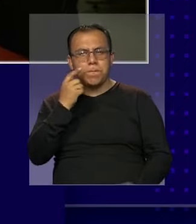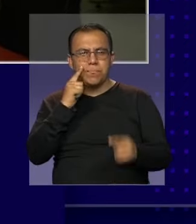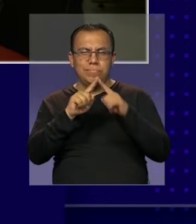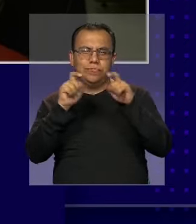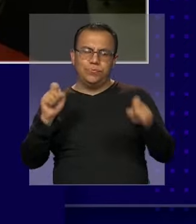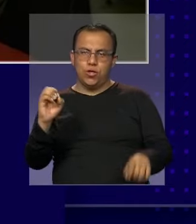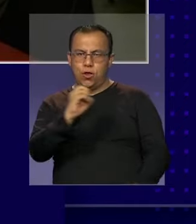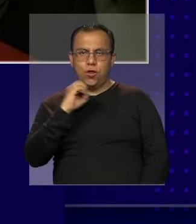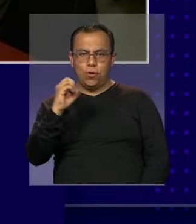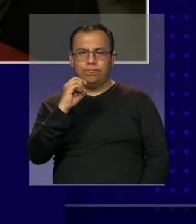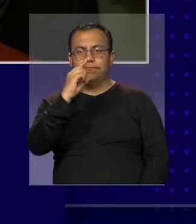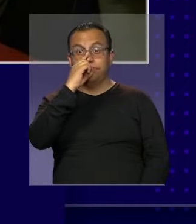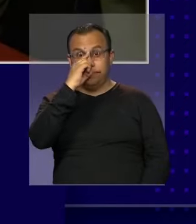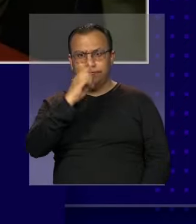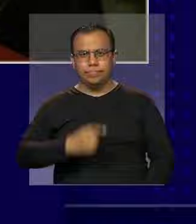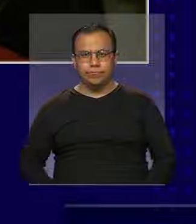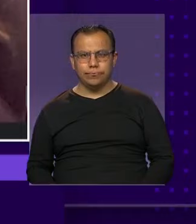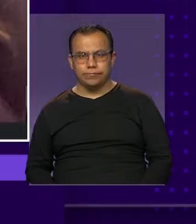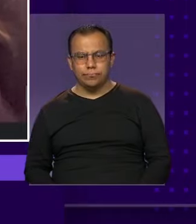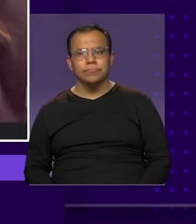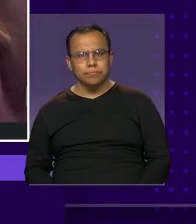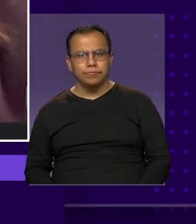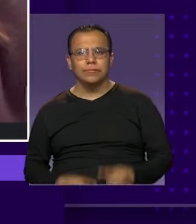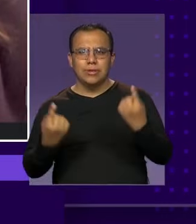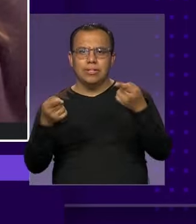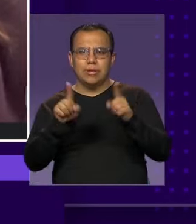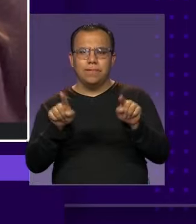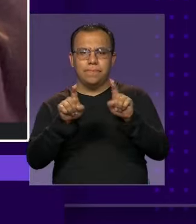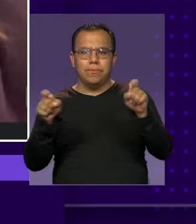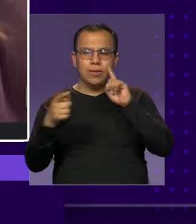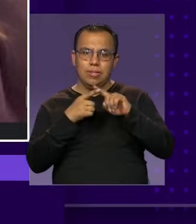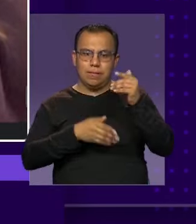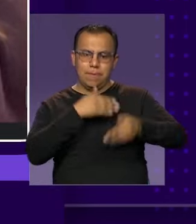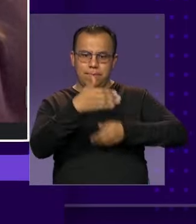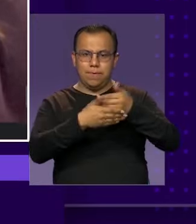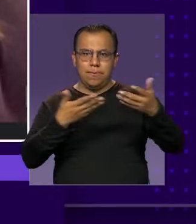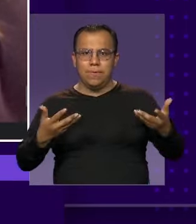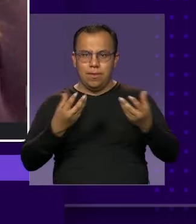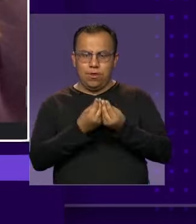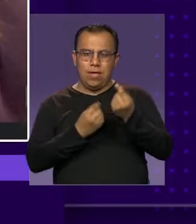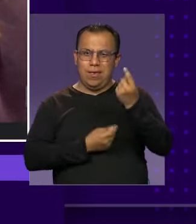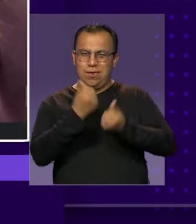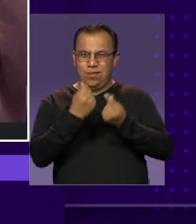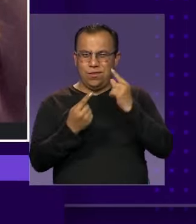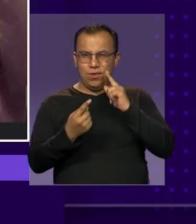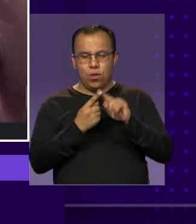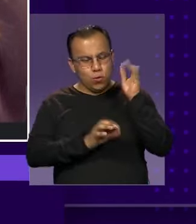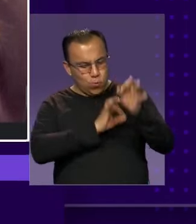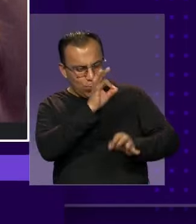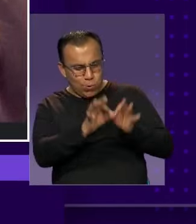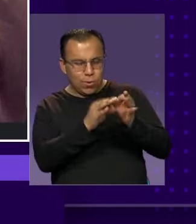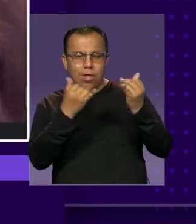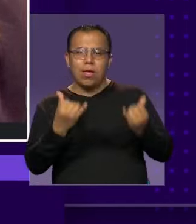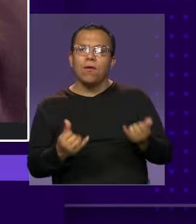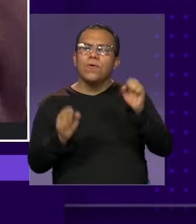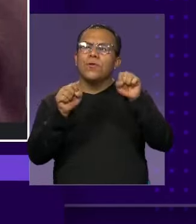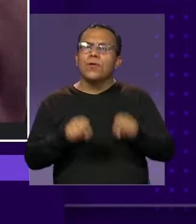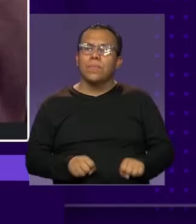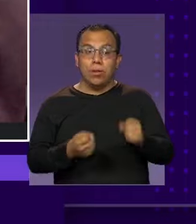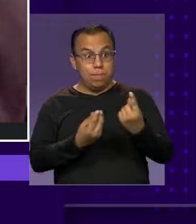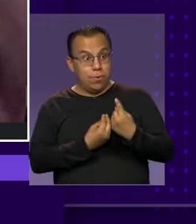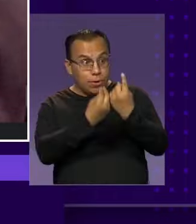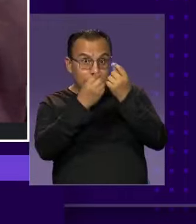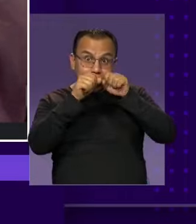a los hombres. Valentina, también tenemos que hablar de ese primer punto que usted tocó, y es la economía del cuidado. ¿Qué se puede hacer? ¿Hay